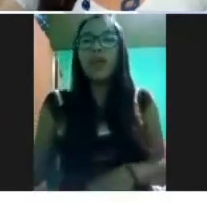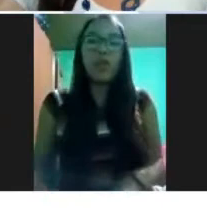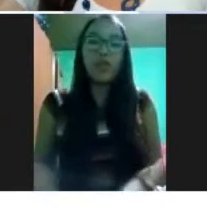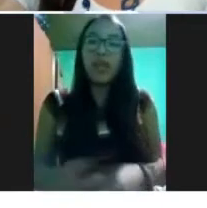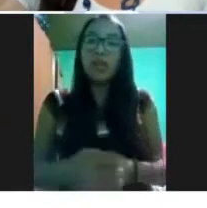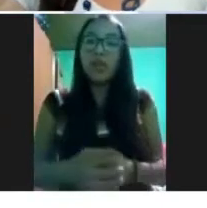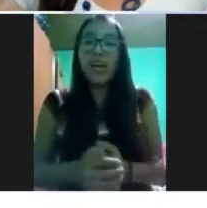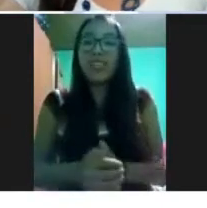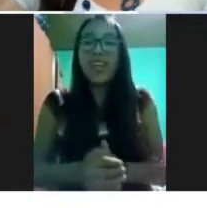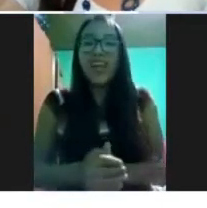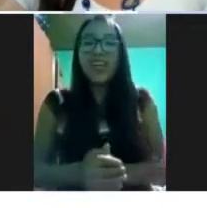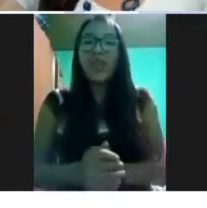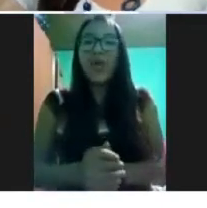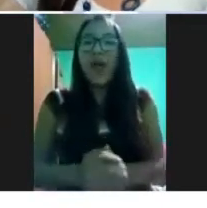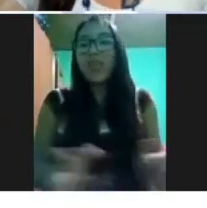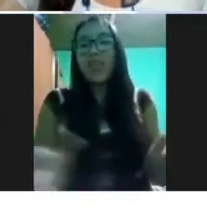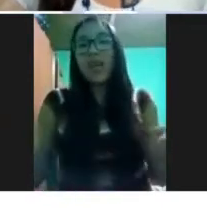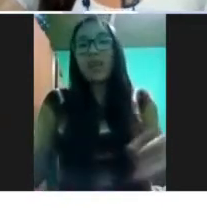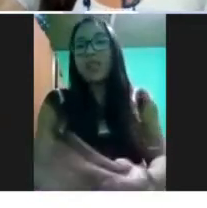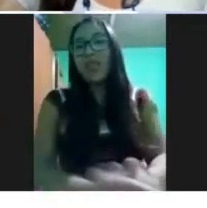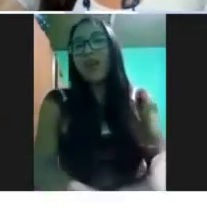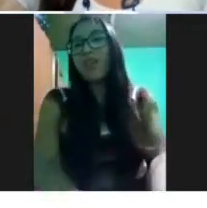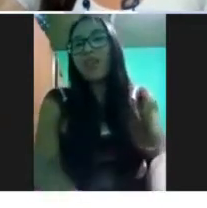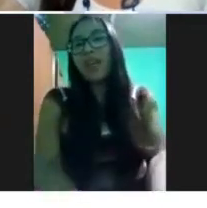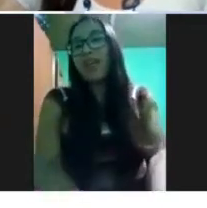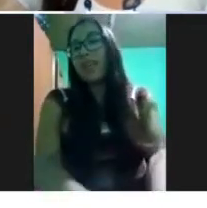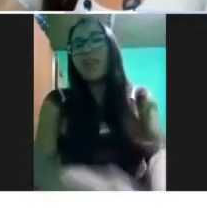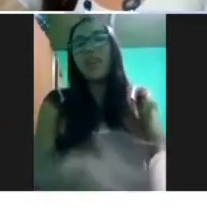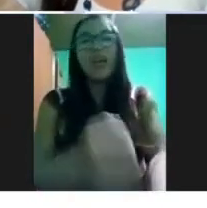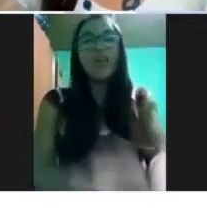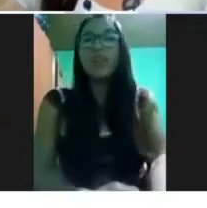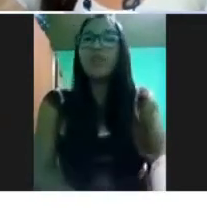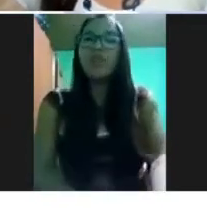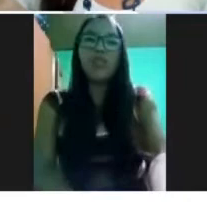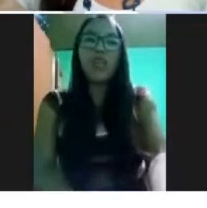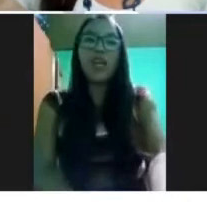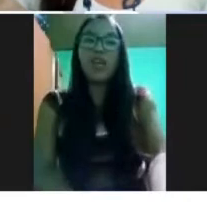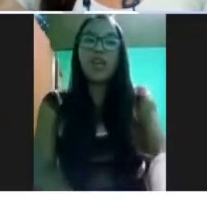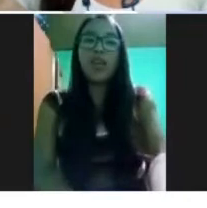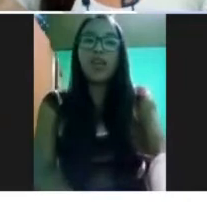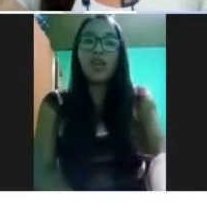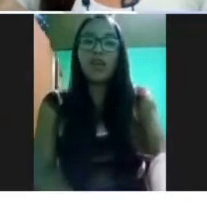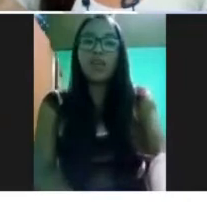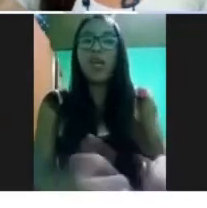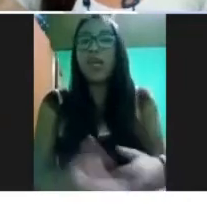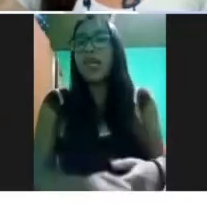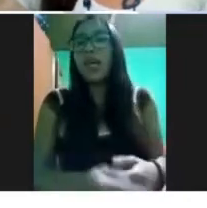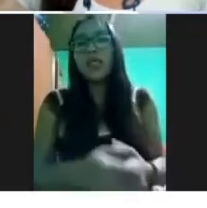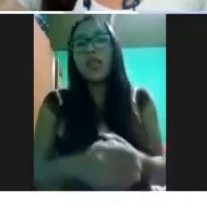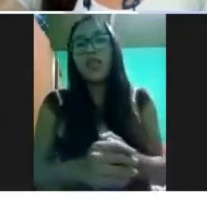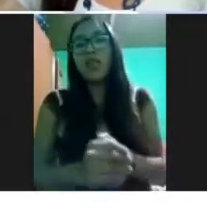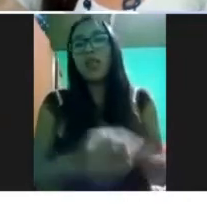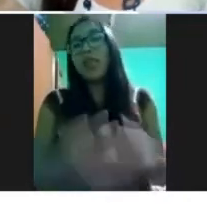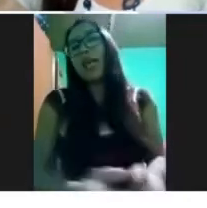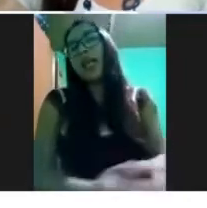se va a ir a dar cuenta en las bodegas, y todo, ahí tienen almacenado gran cantidad de medicamentos, de